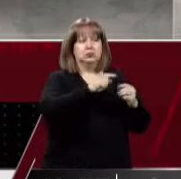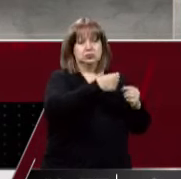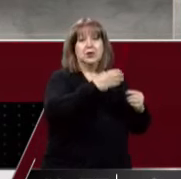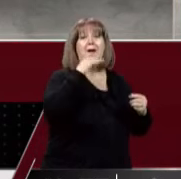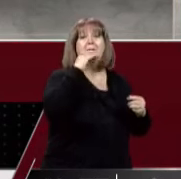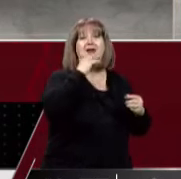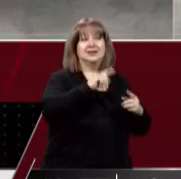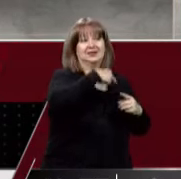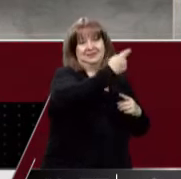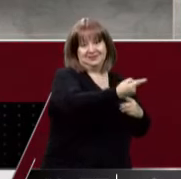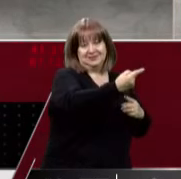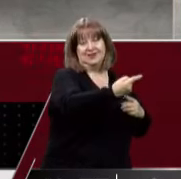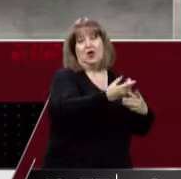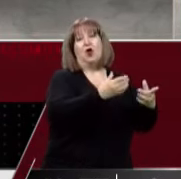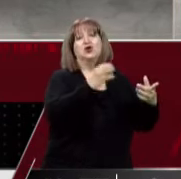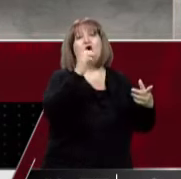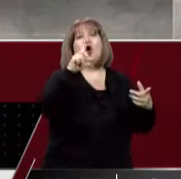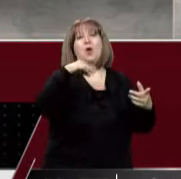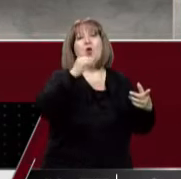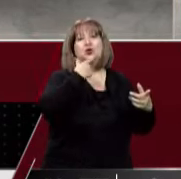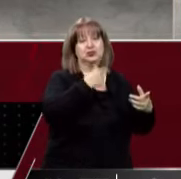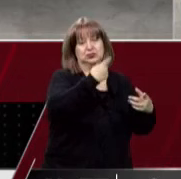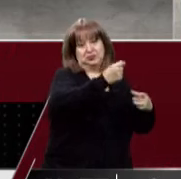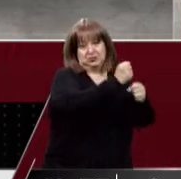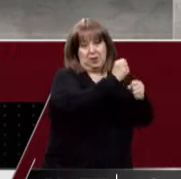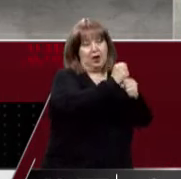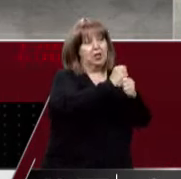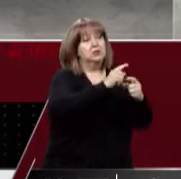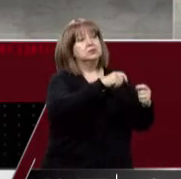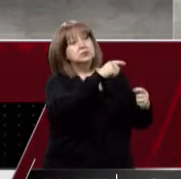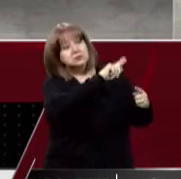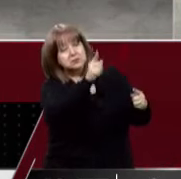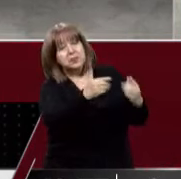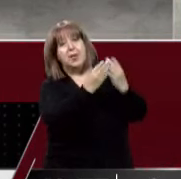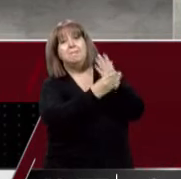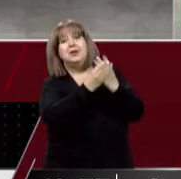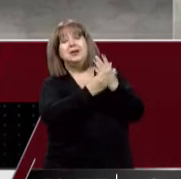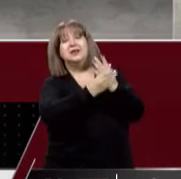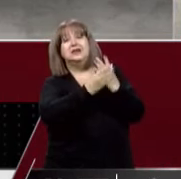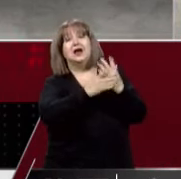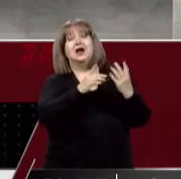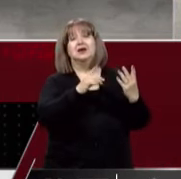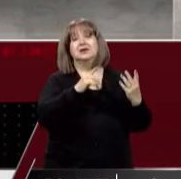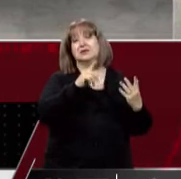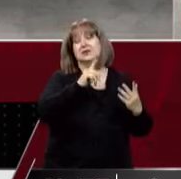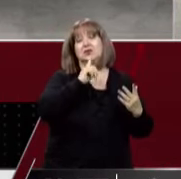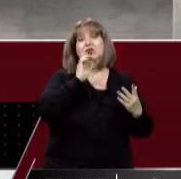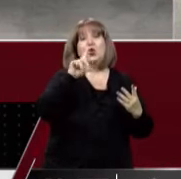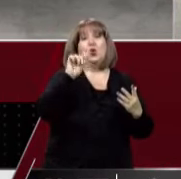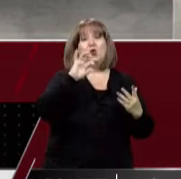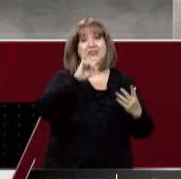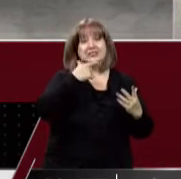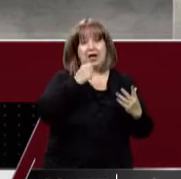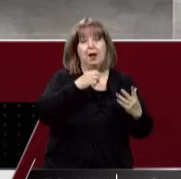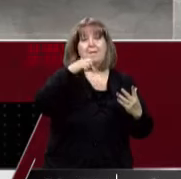Claro. Finalmente fue anunciado hoy, tanto por Olmos como por la ministra de Desarrollo Social, Victoria Tolosa Paz, y claro, falta que se oficialice a